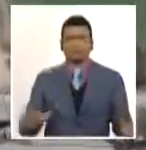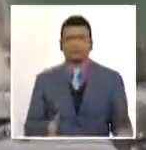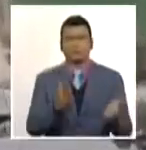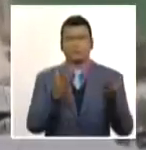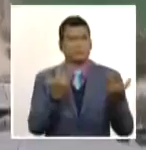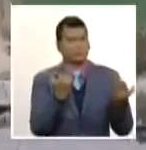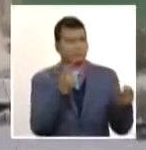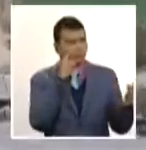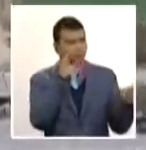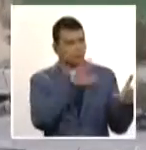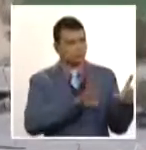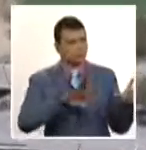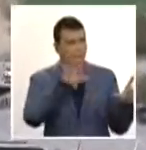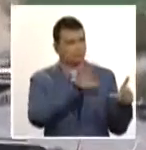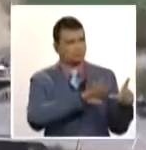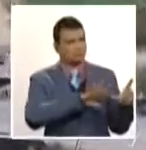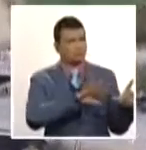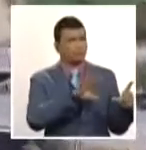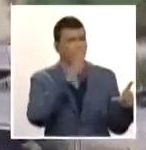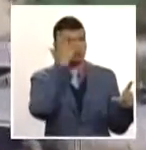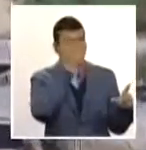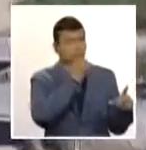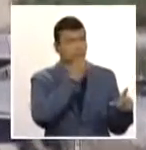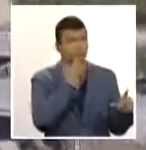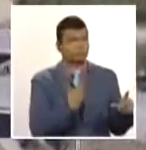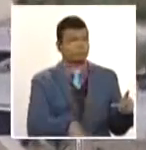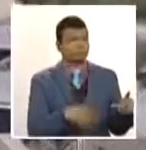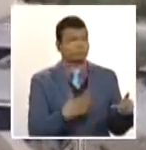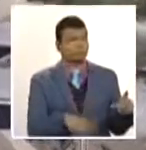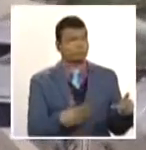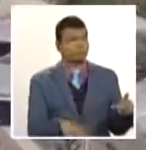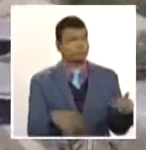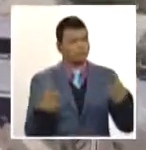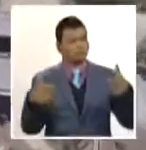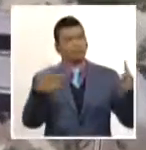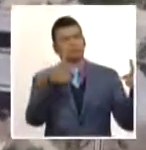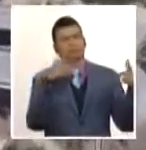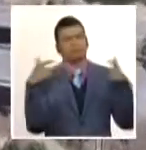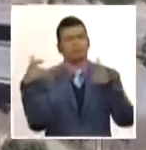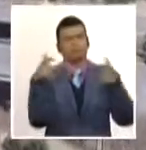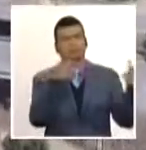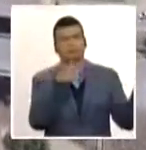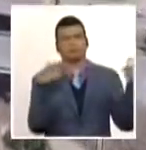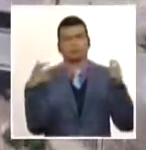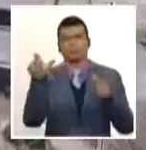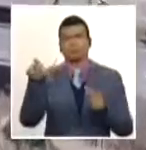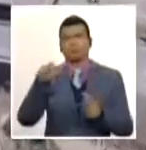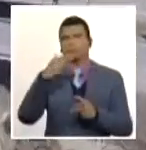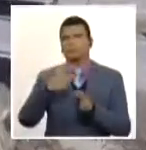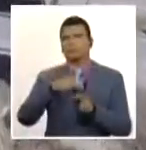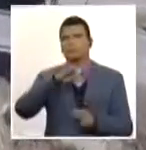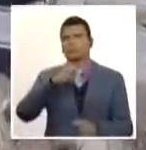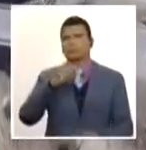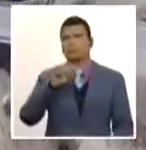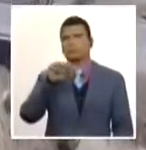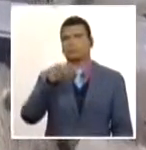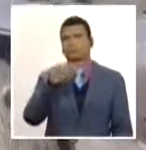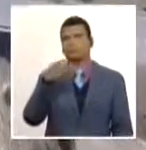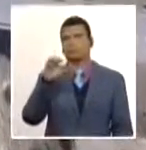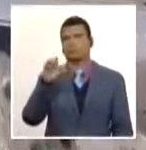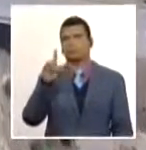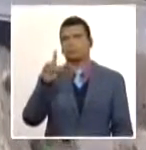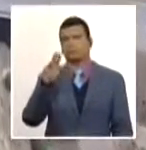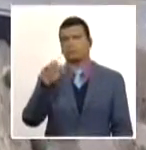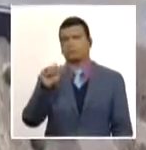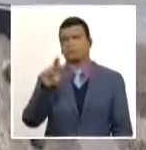que vemos estas imágenes, entre otras cosas muy bien logradas, de Volare Drone, de nuestro compañero John Eduard Díaz. Mire usted, Armando, se ve